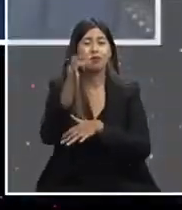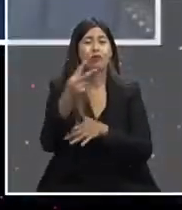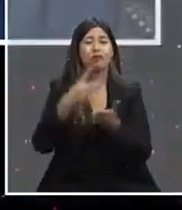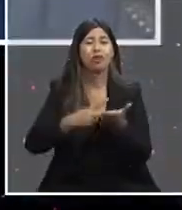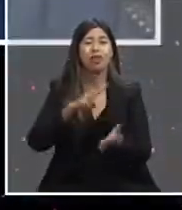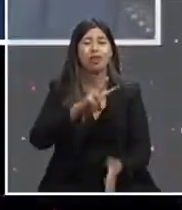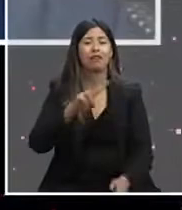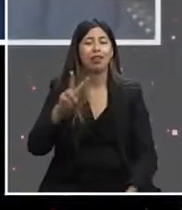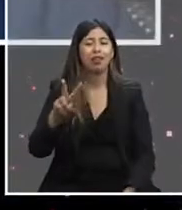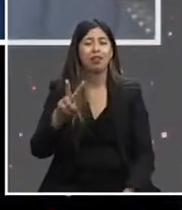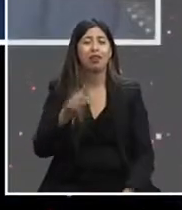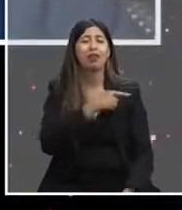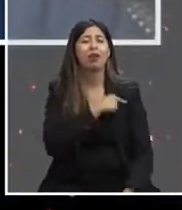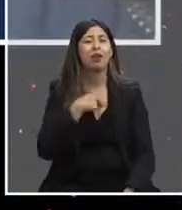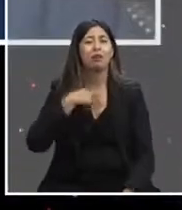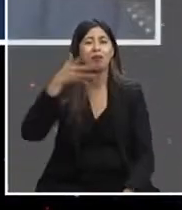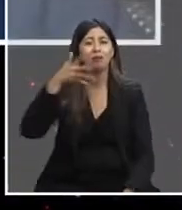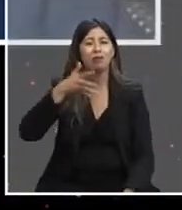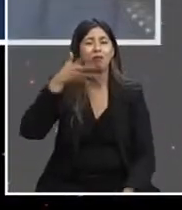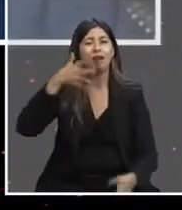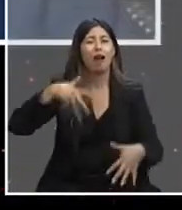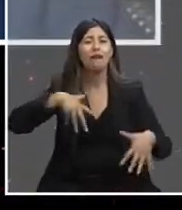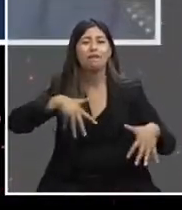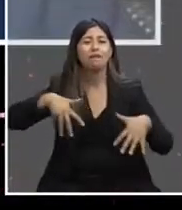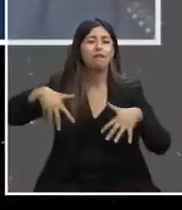charla Fantasmas en la Máquina.